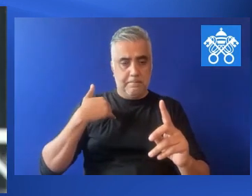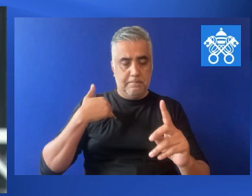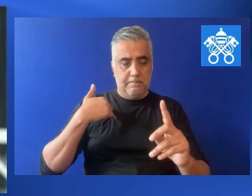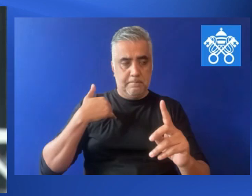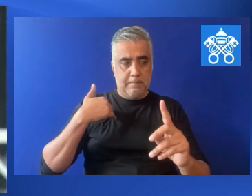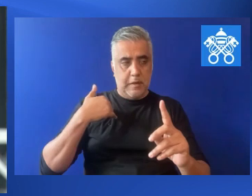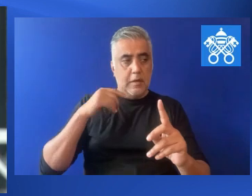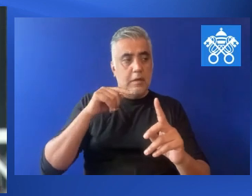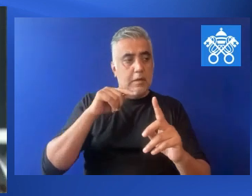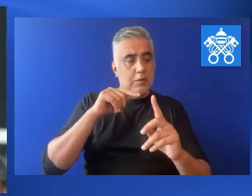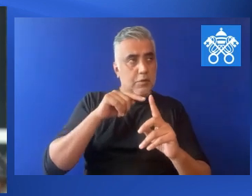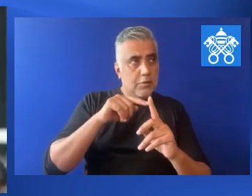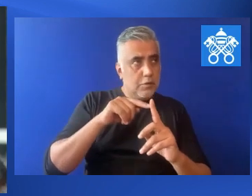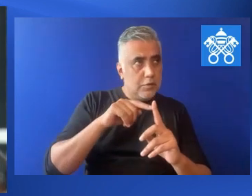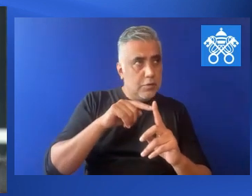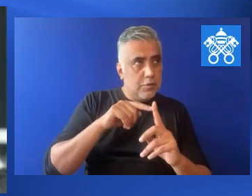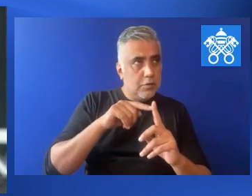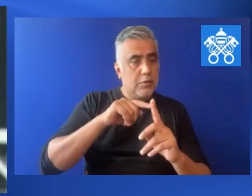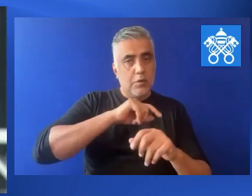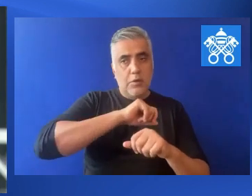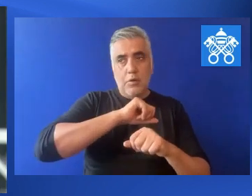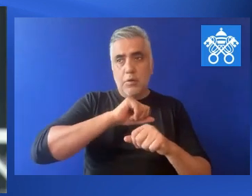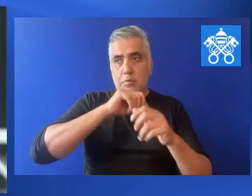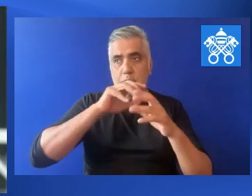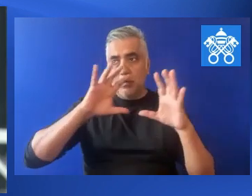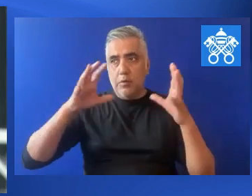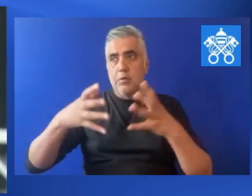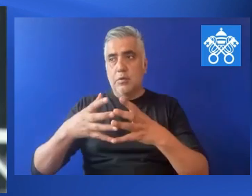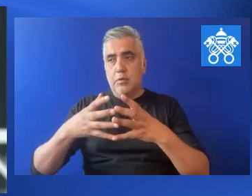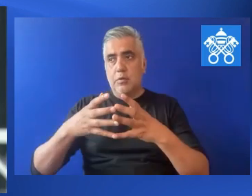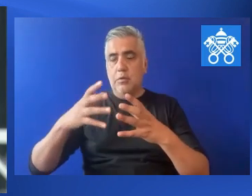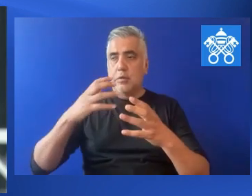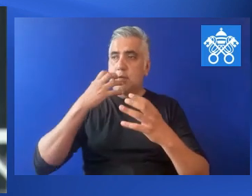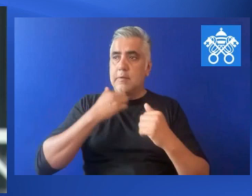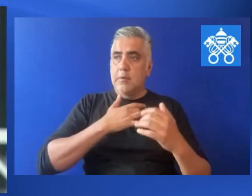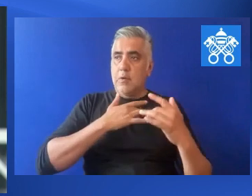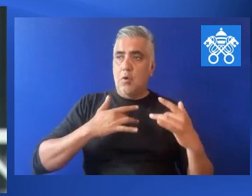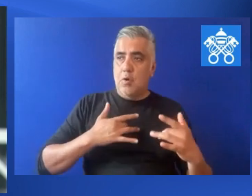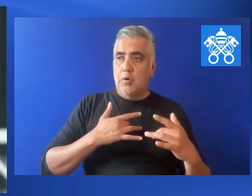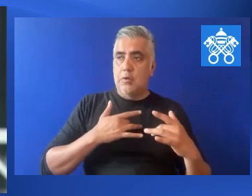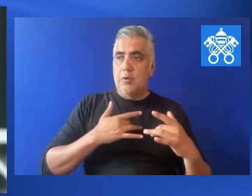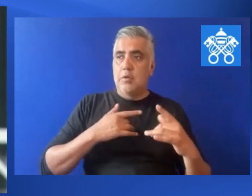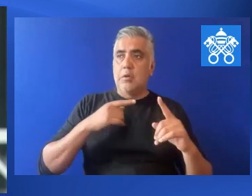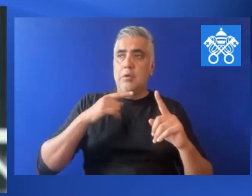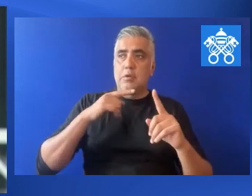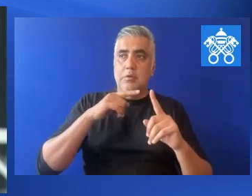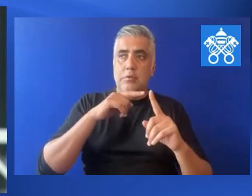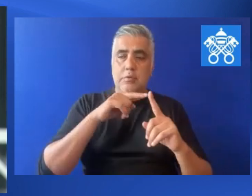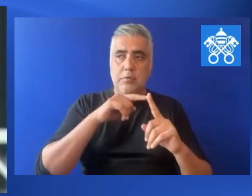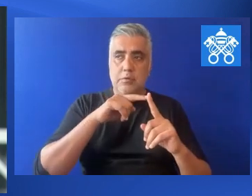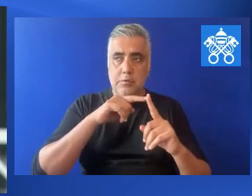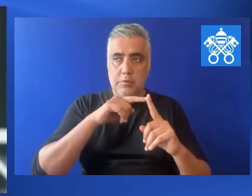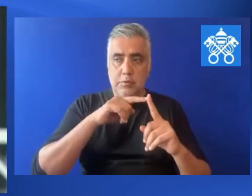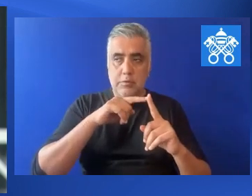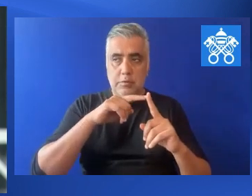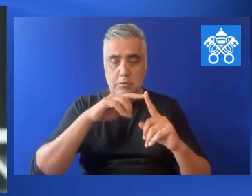religiosa australiana, Santa María MacKillop, fundadora de las Hermanas de San José del